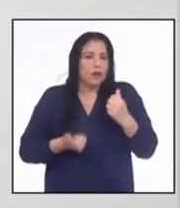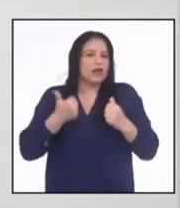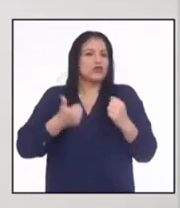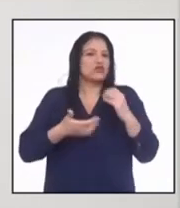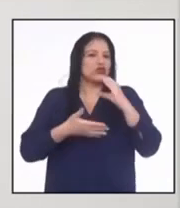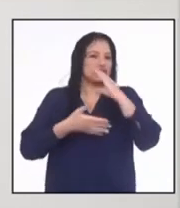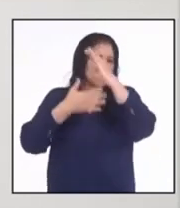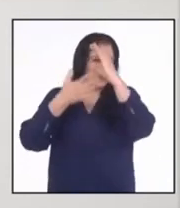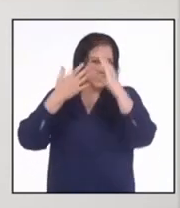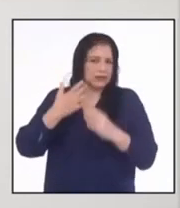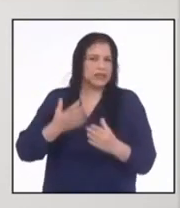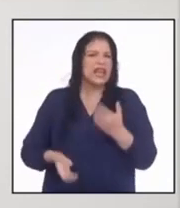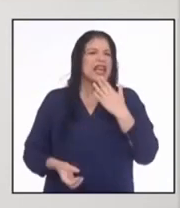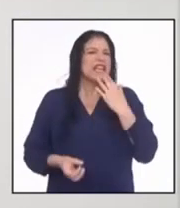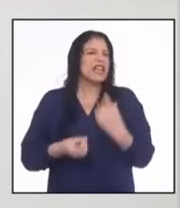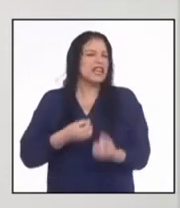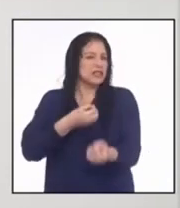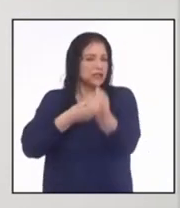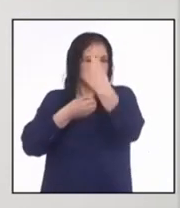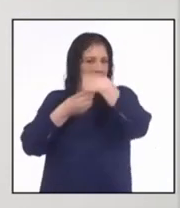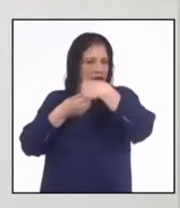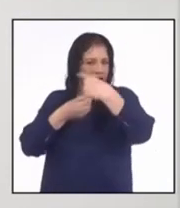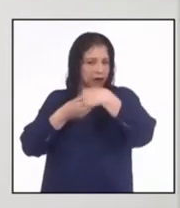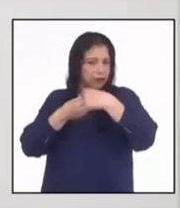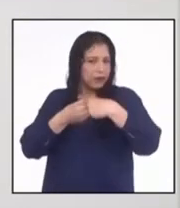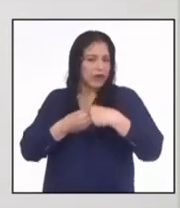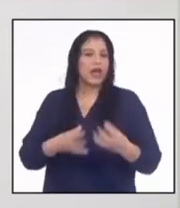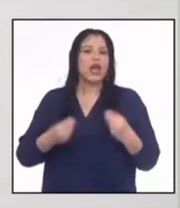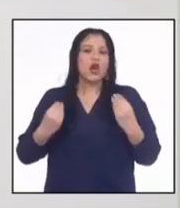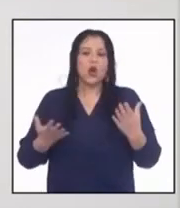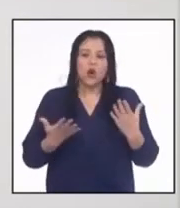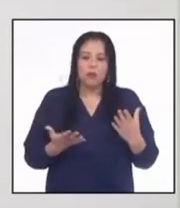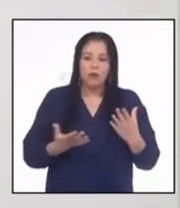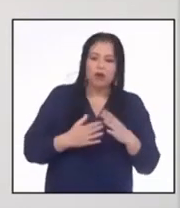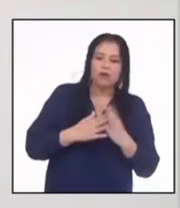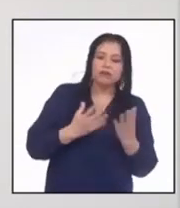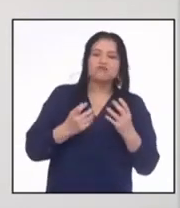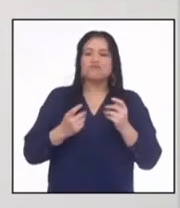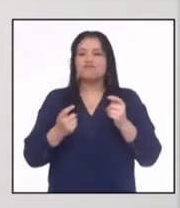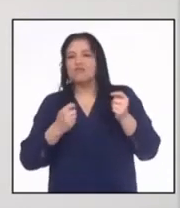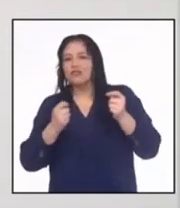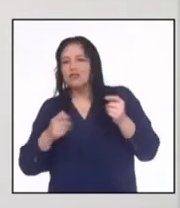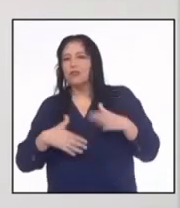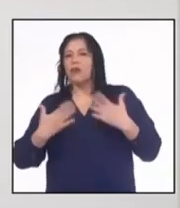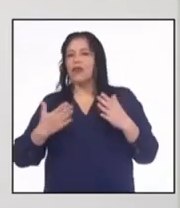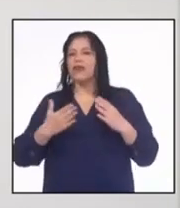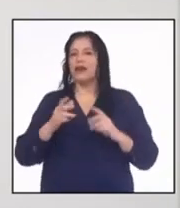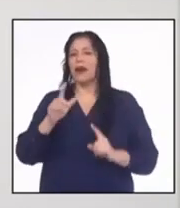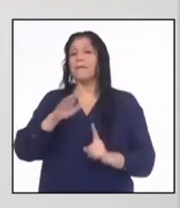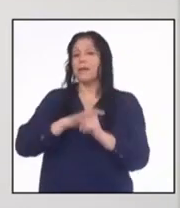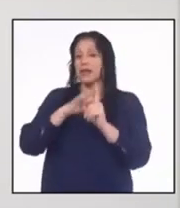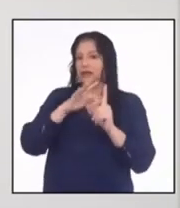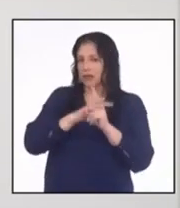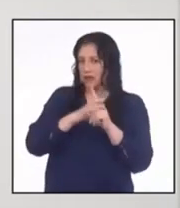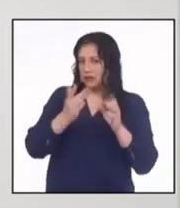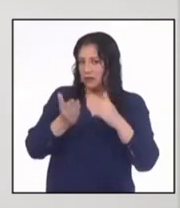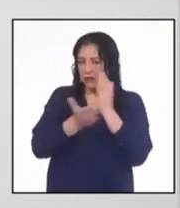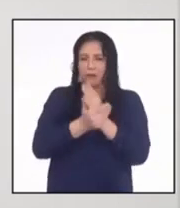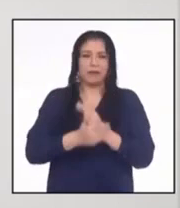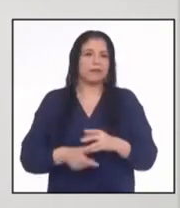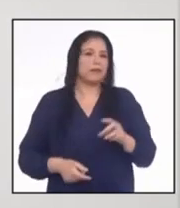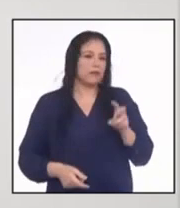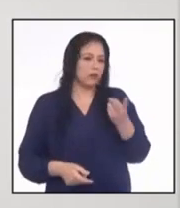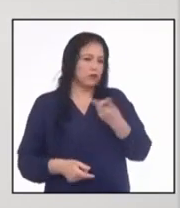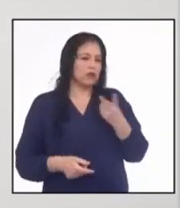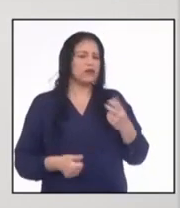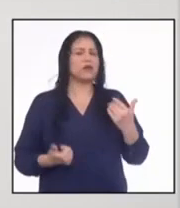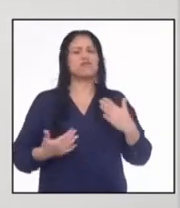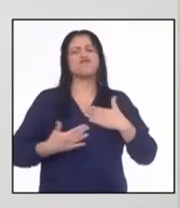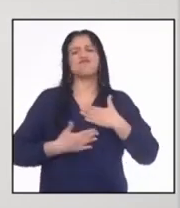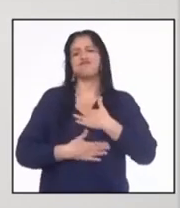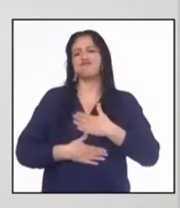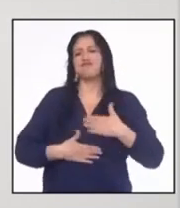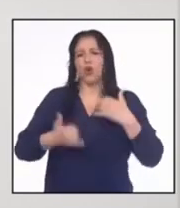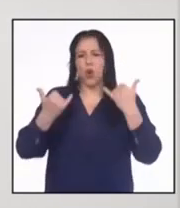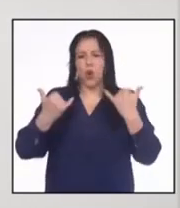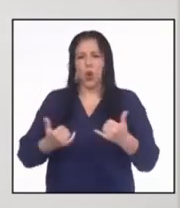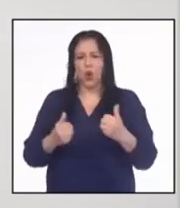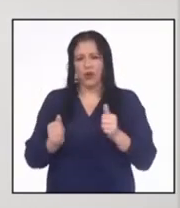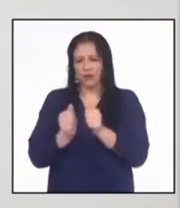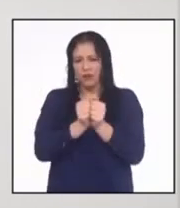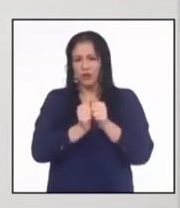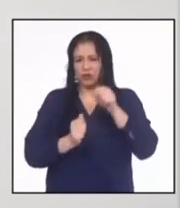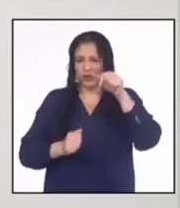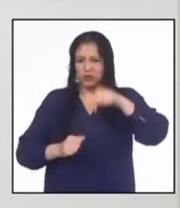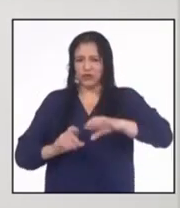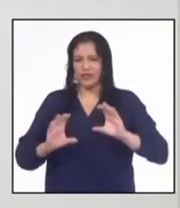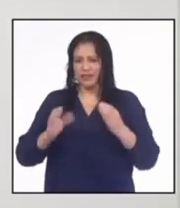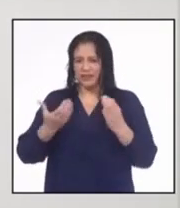compone, los actores que intervienen, cómo las dinámicas que surgen. Stephanie Jr., ha sido un gusto acompañarlos